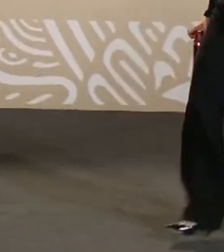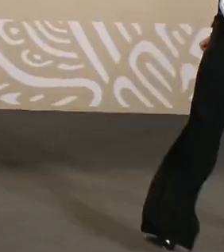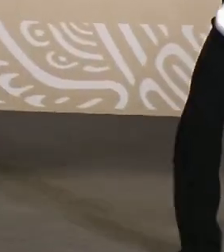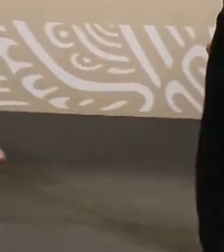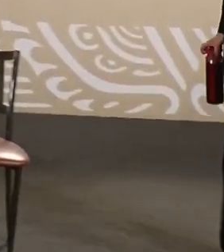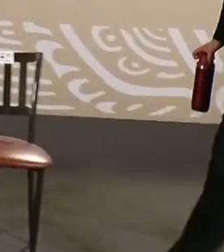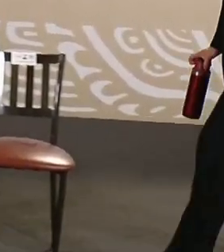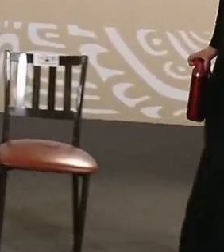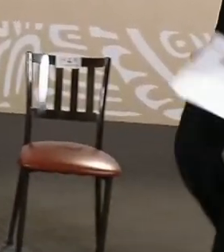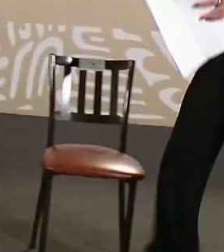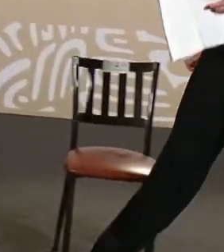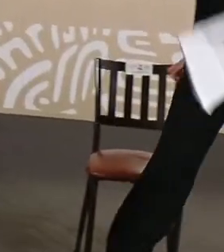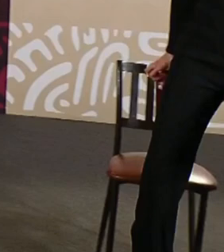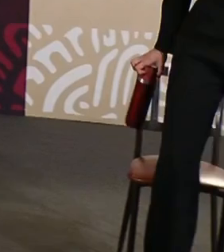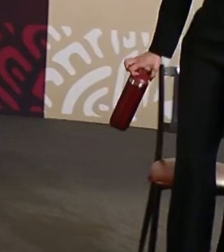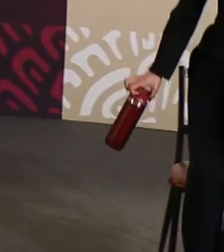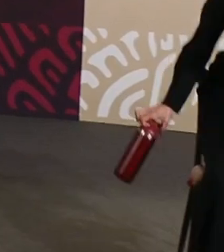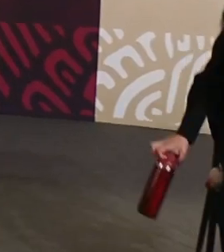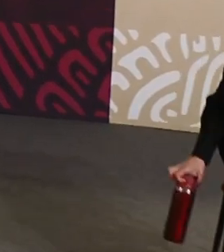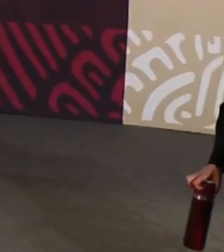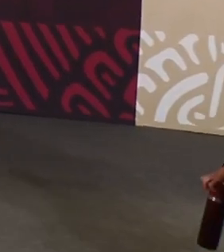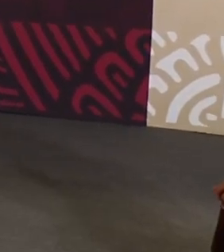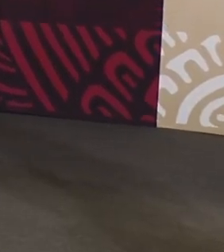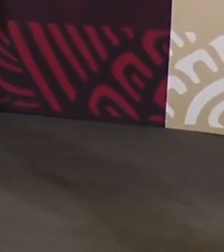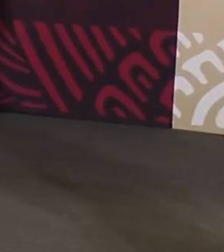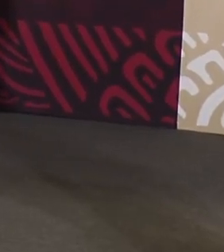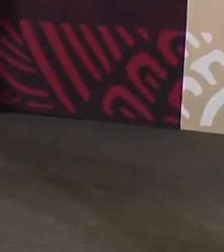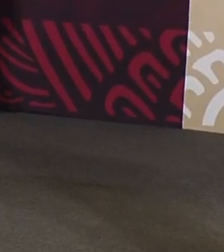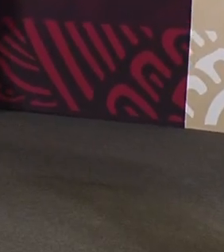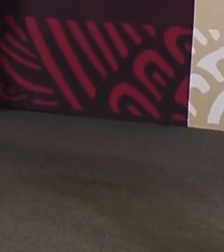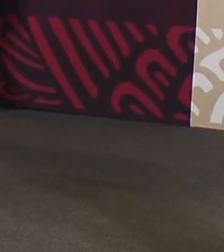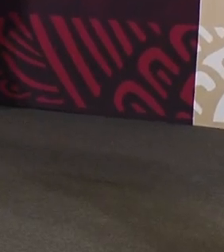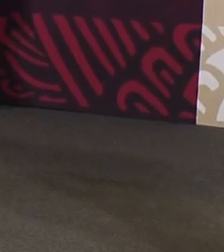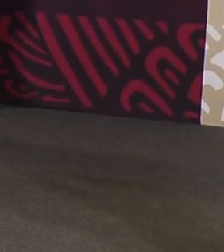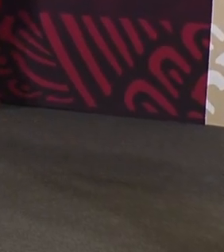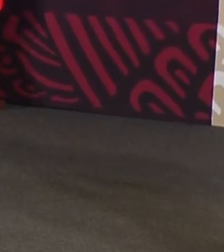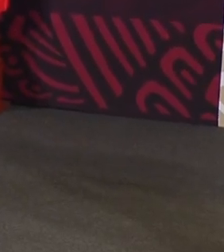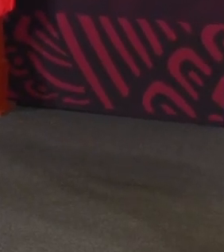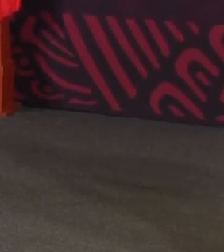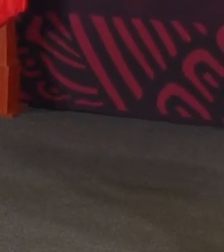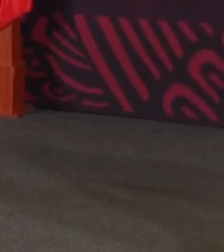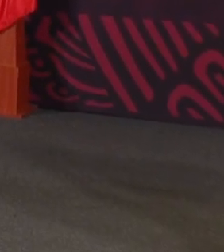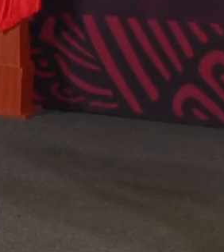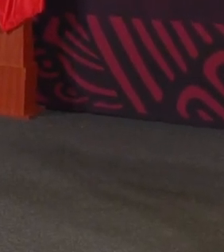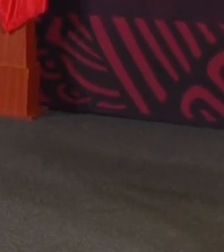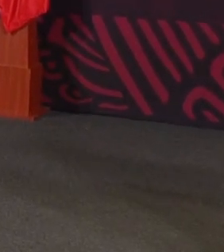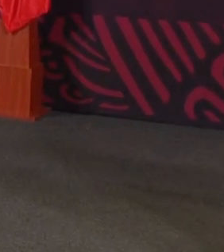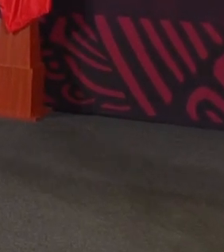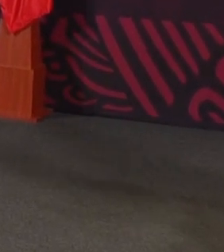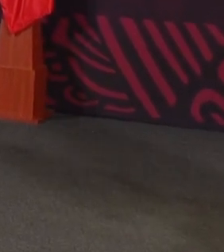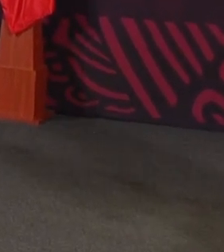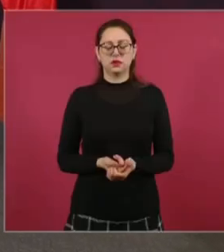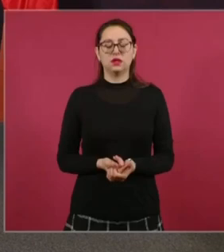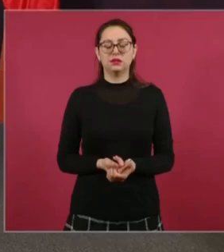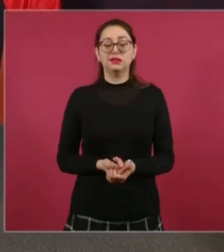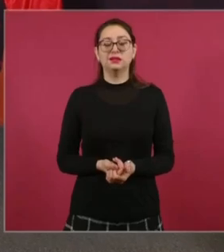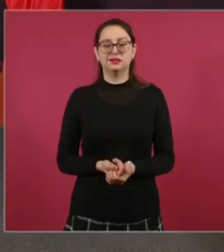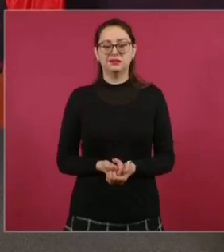felicidades y ánimo, porque están aquí.